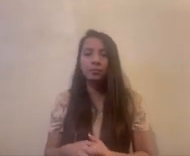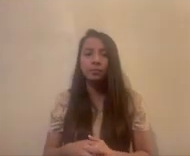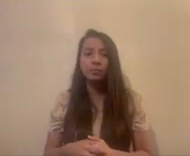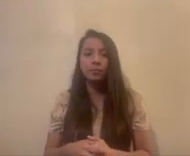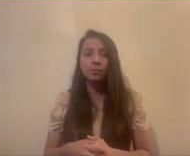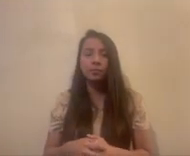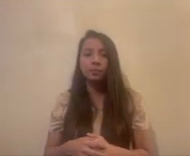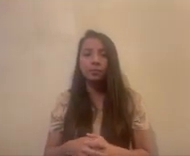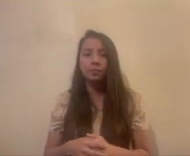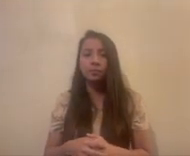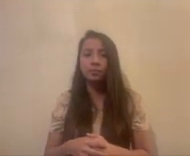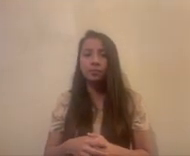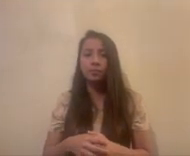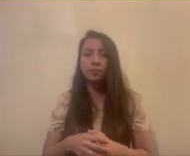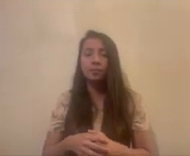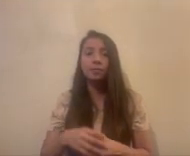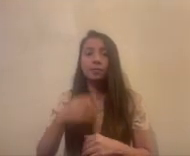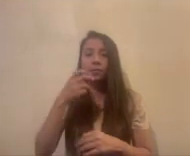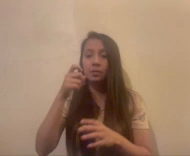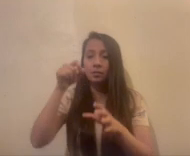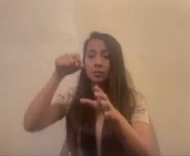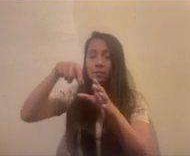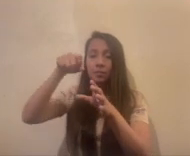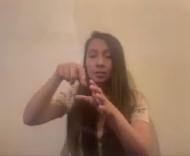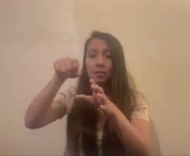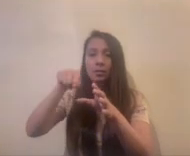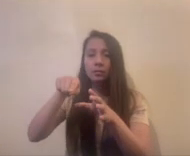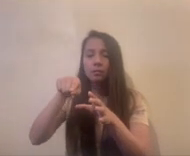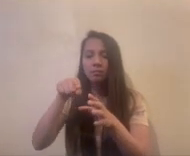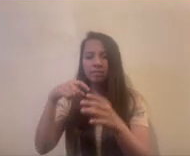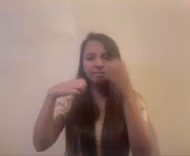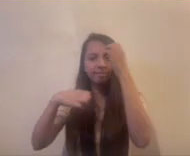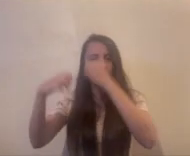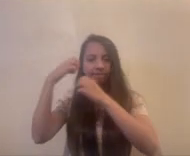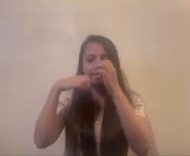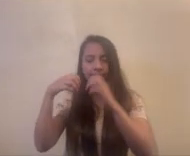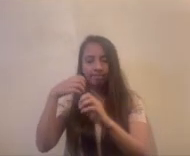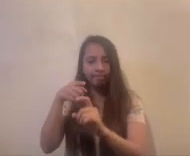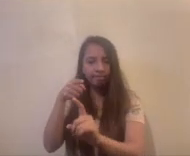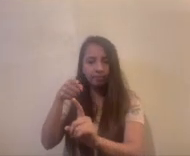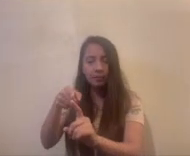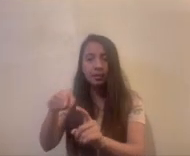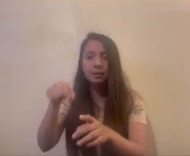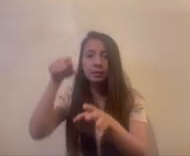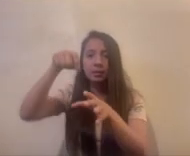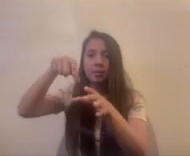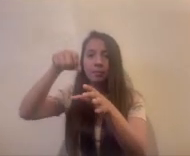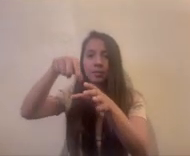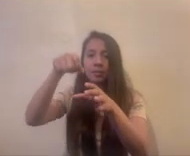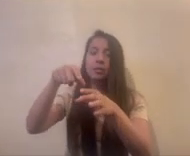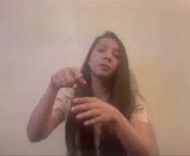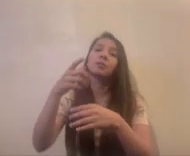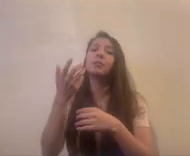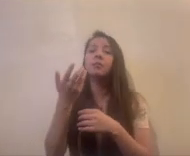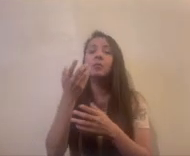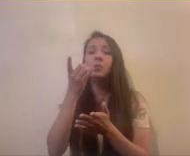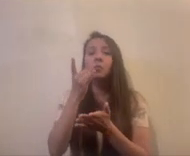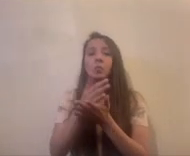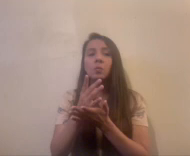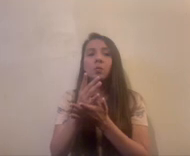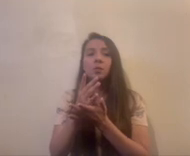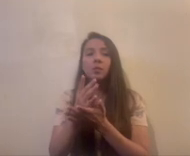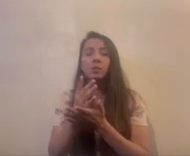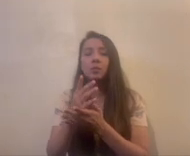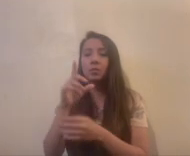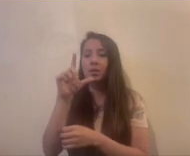el microscopio. No le hicimos un coat a las semillas, sino que hicimos un análisis directo. Así que no